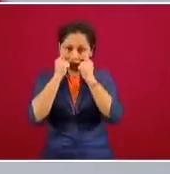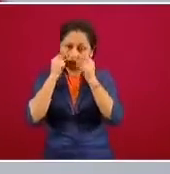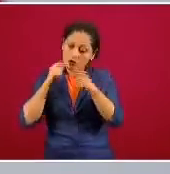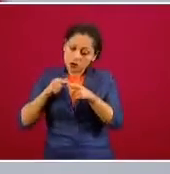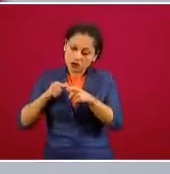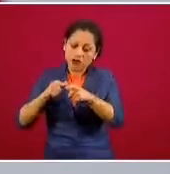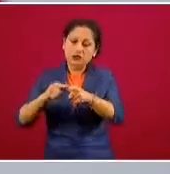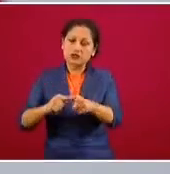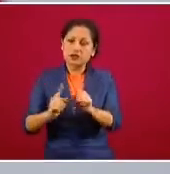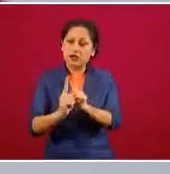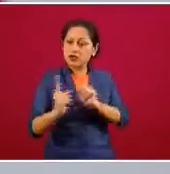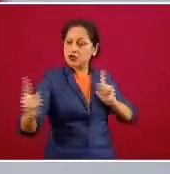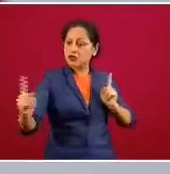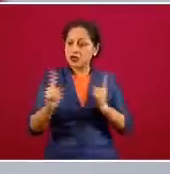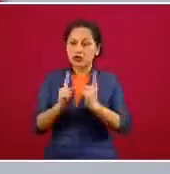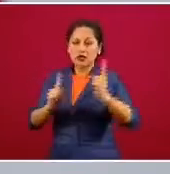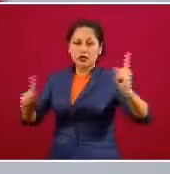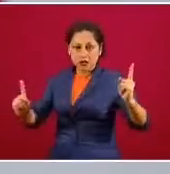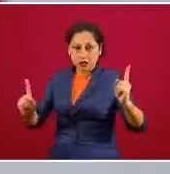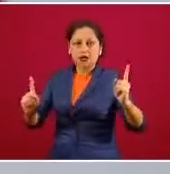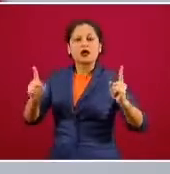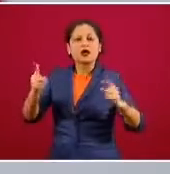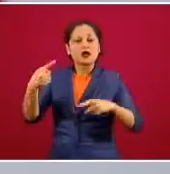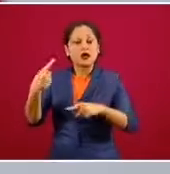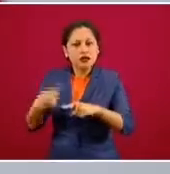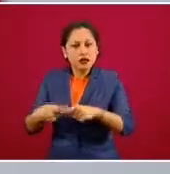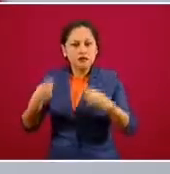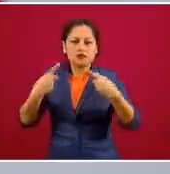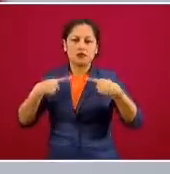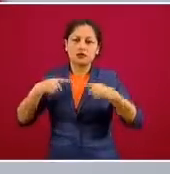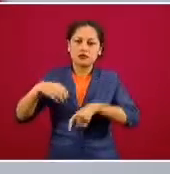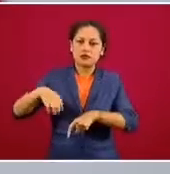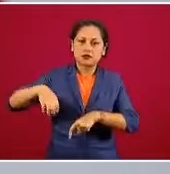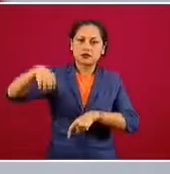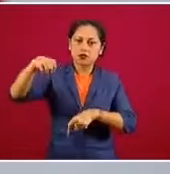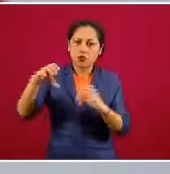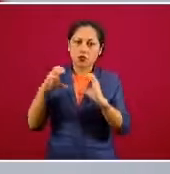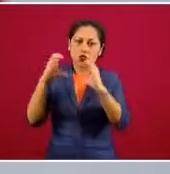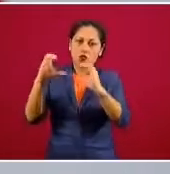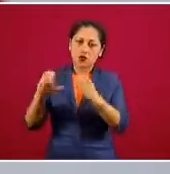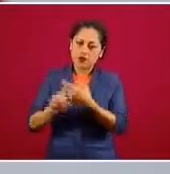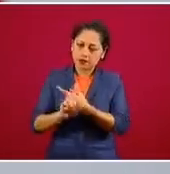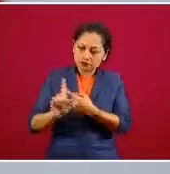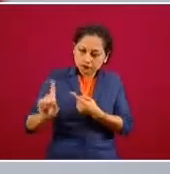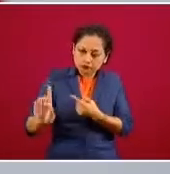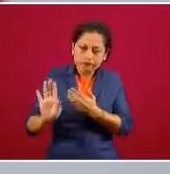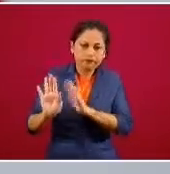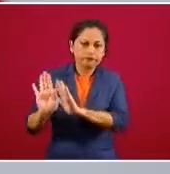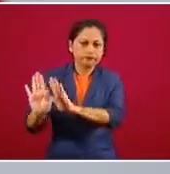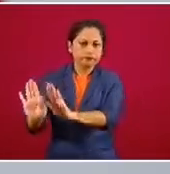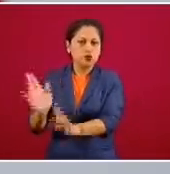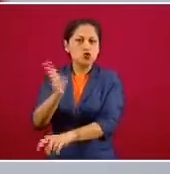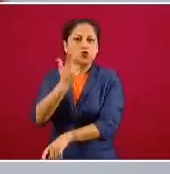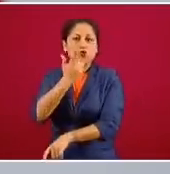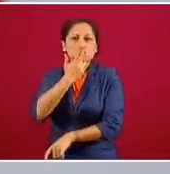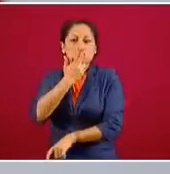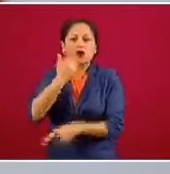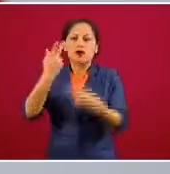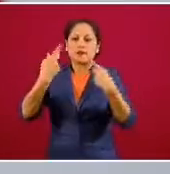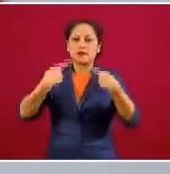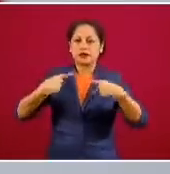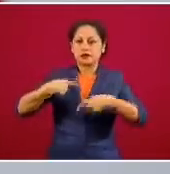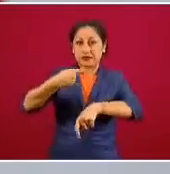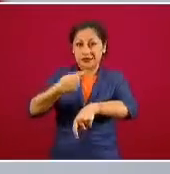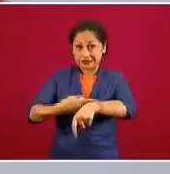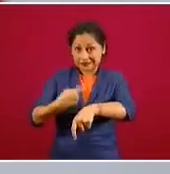personas adultas mayores y las personas que tienen enfermedades crónicas que los hacen más susceptibles